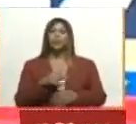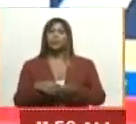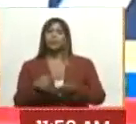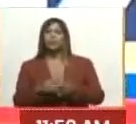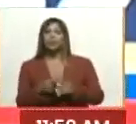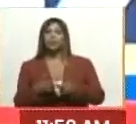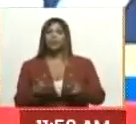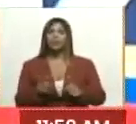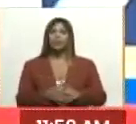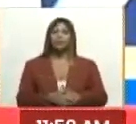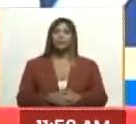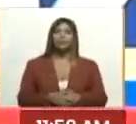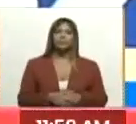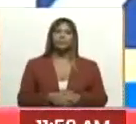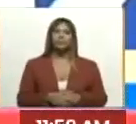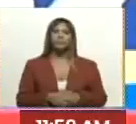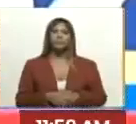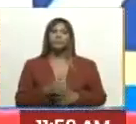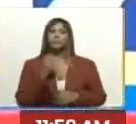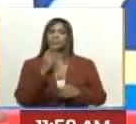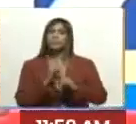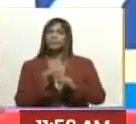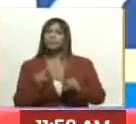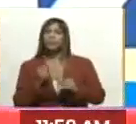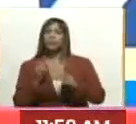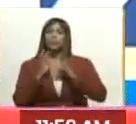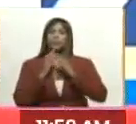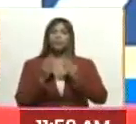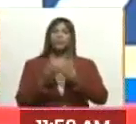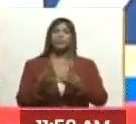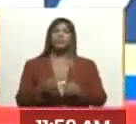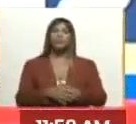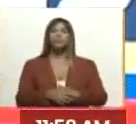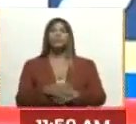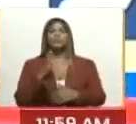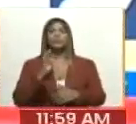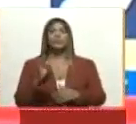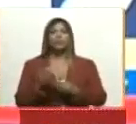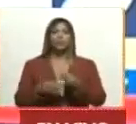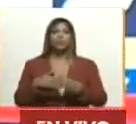libertad y termine confesando lo que los fiscales desean.